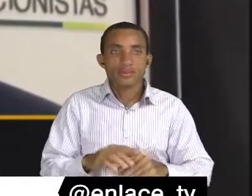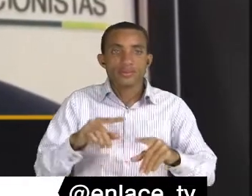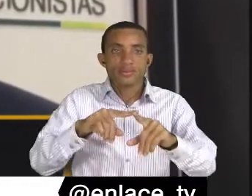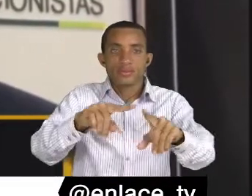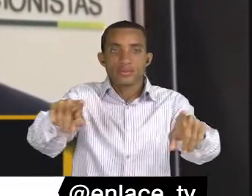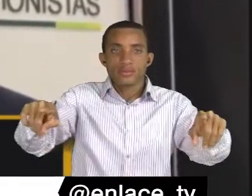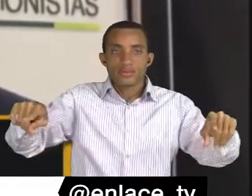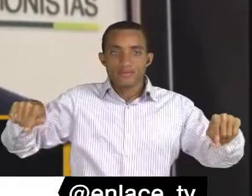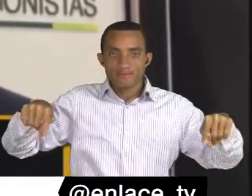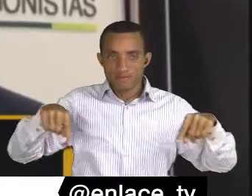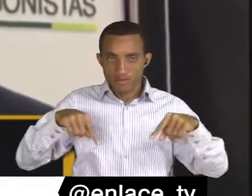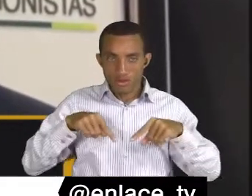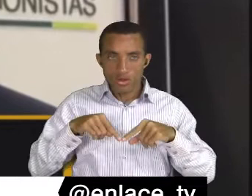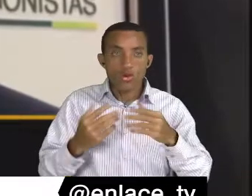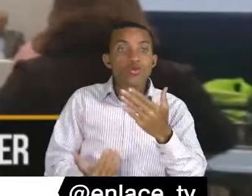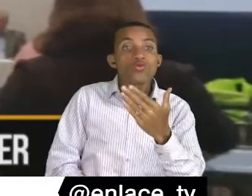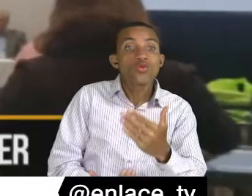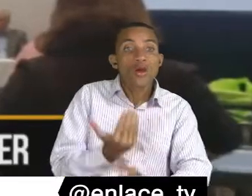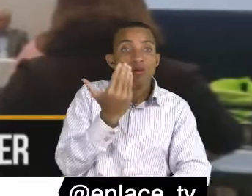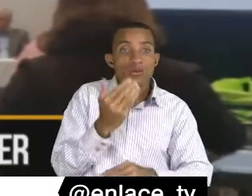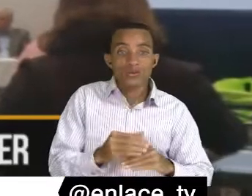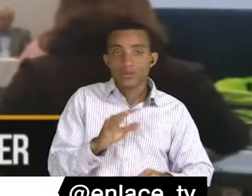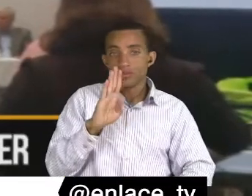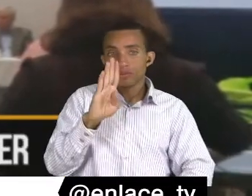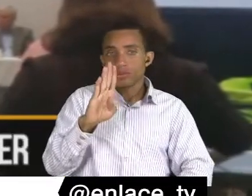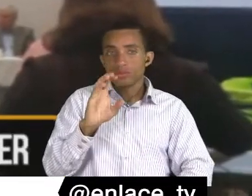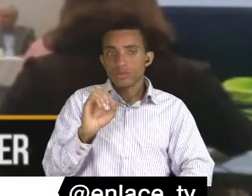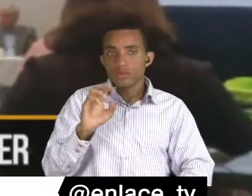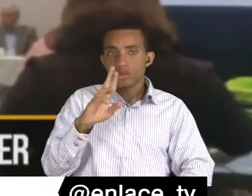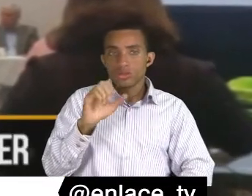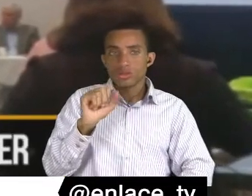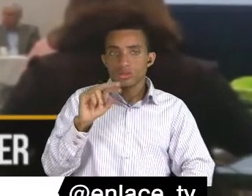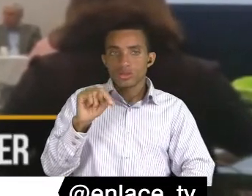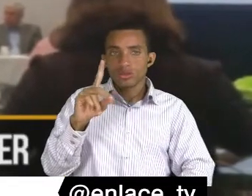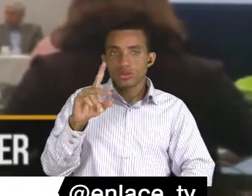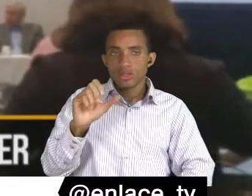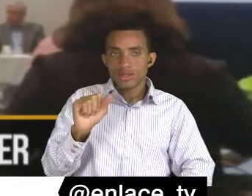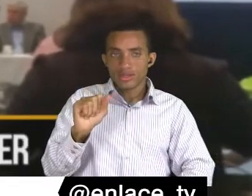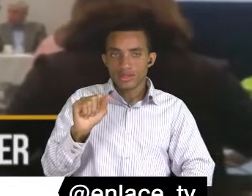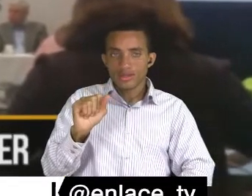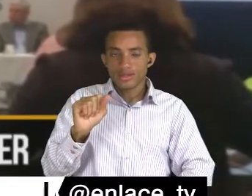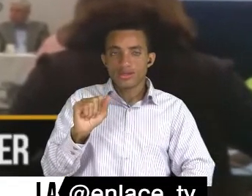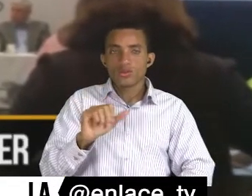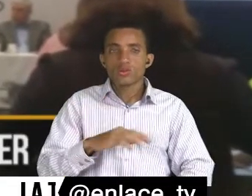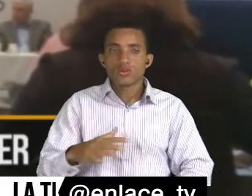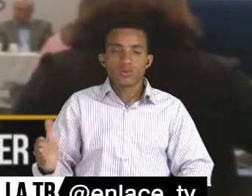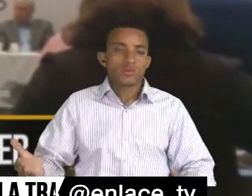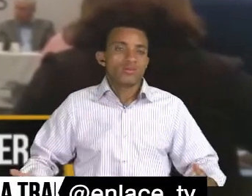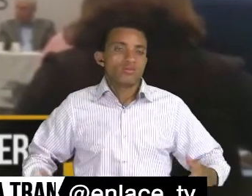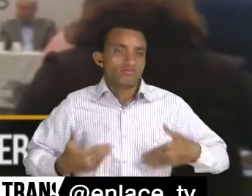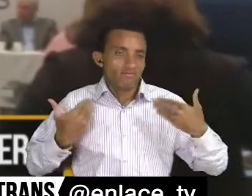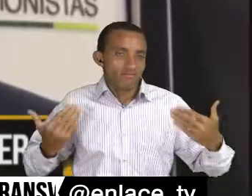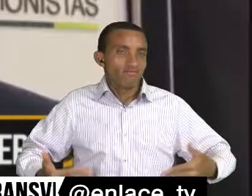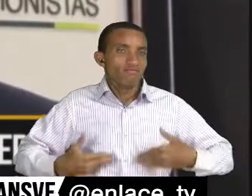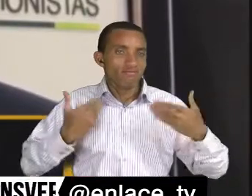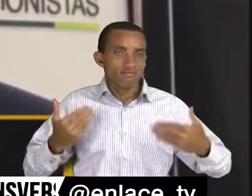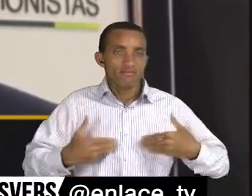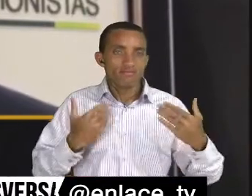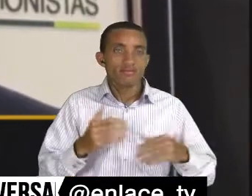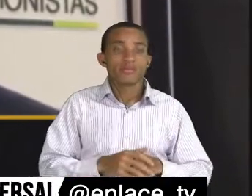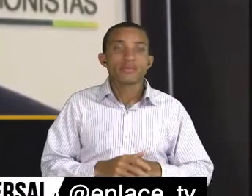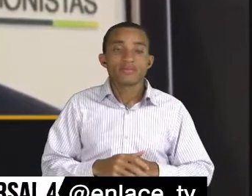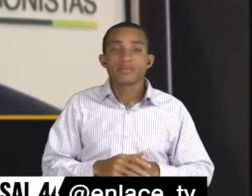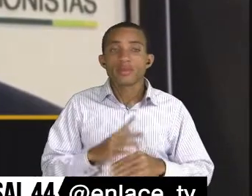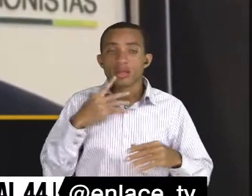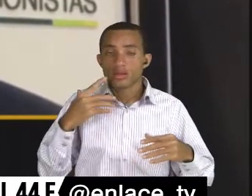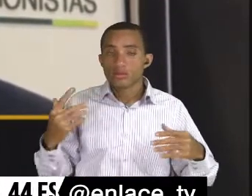Boranda en Santander, en el municipio de Río Negro, en el Valle Medio del Magdalena. Muy complacidos con este descubrimiento, en el cual estamos asociados